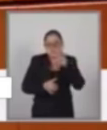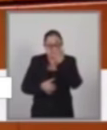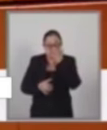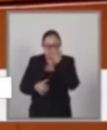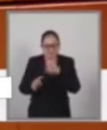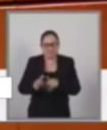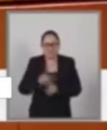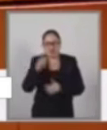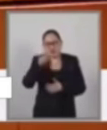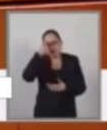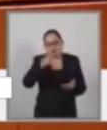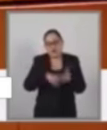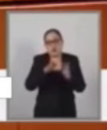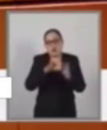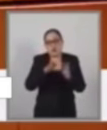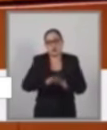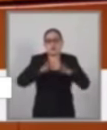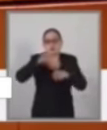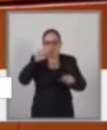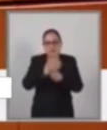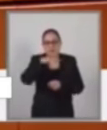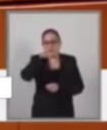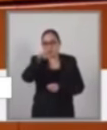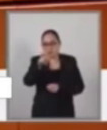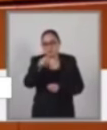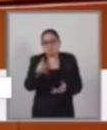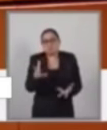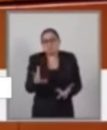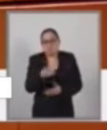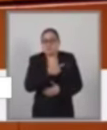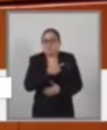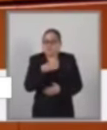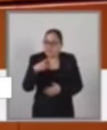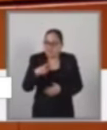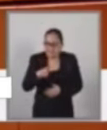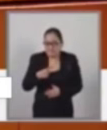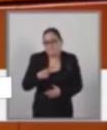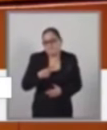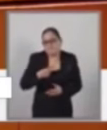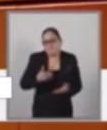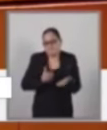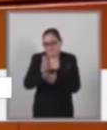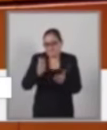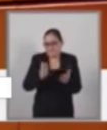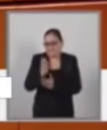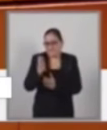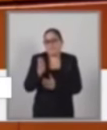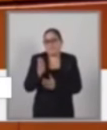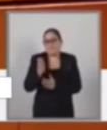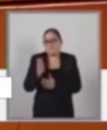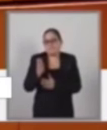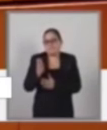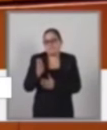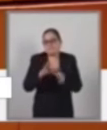el narcotráfico, los asaltos, los homicidios, los secuestros, porque no hay en lo local, en